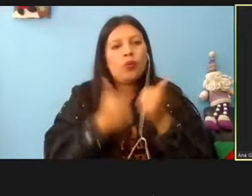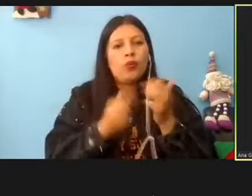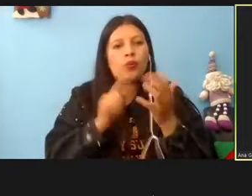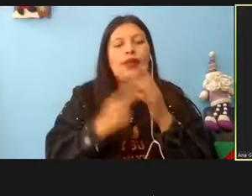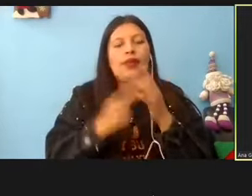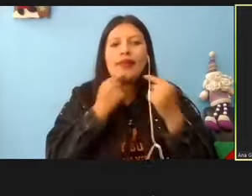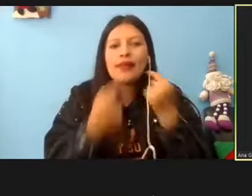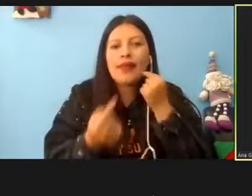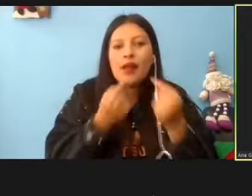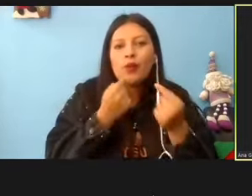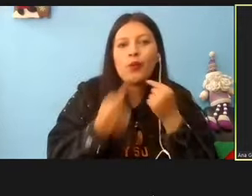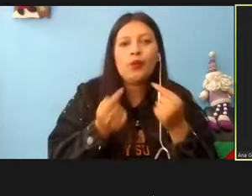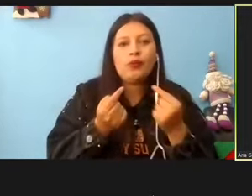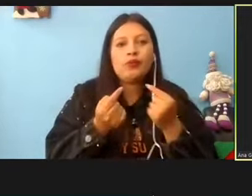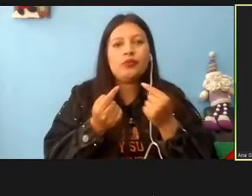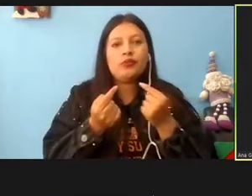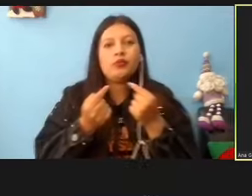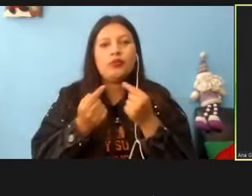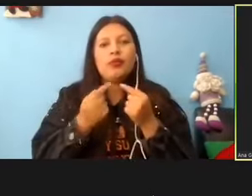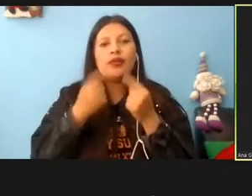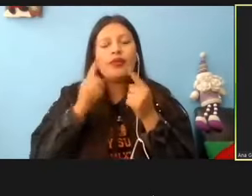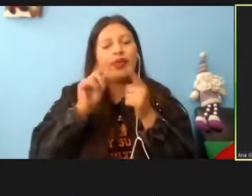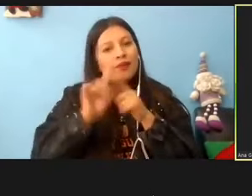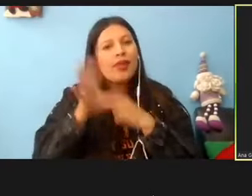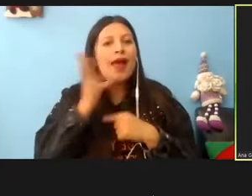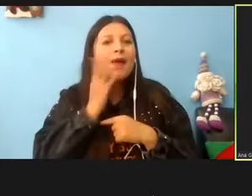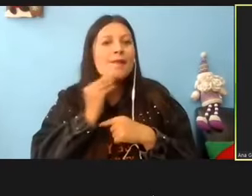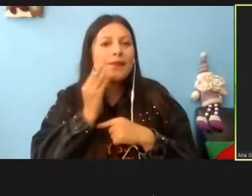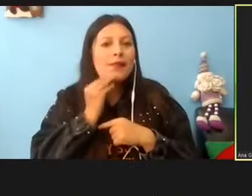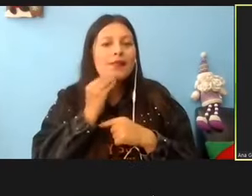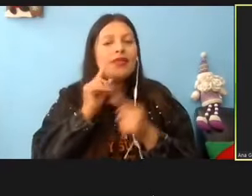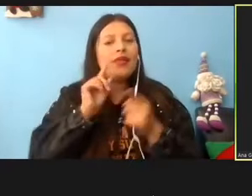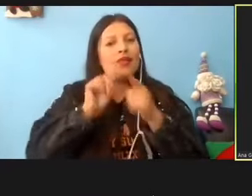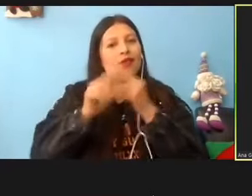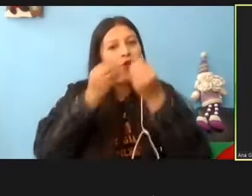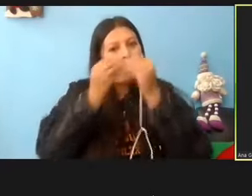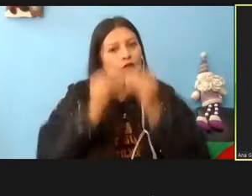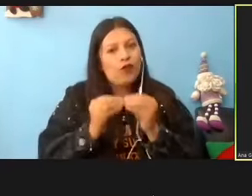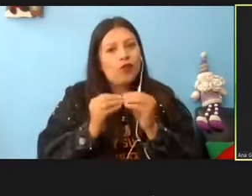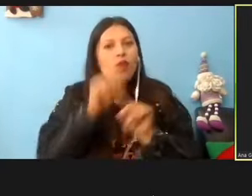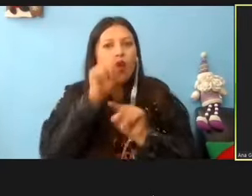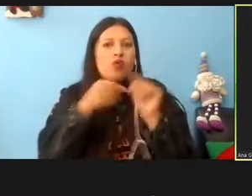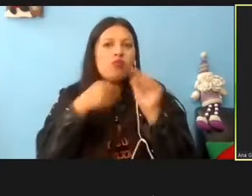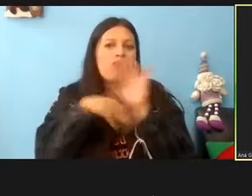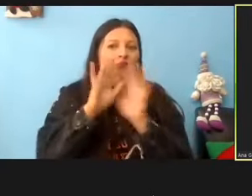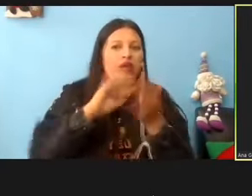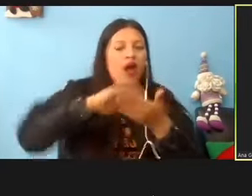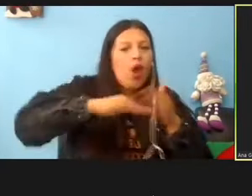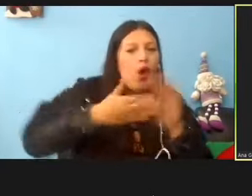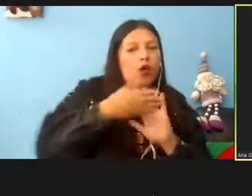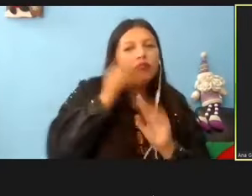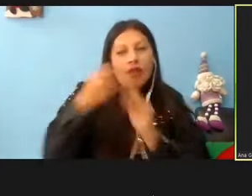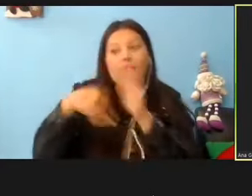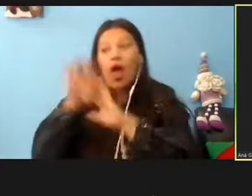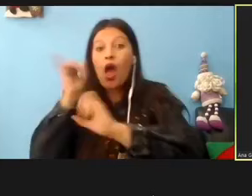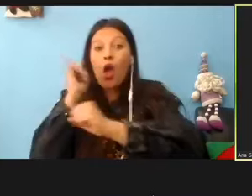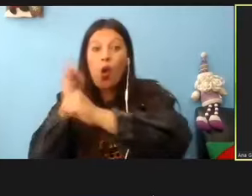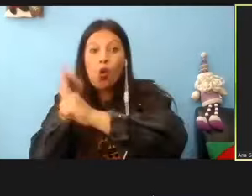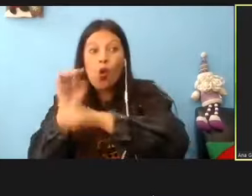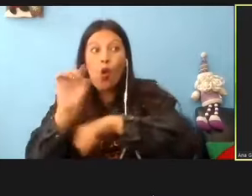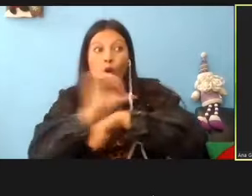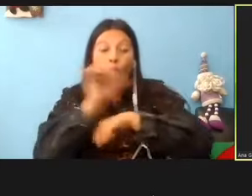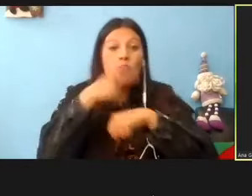diálogo entre distintas experiencias, ¿no? De distinto tipo, algunas de tipo más comunitaria, otras de tipo institucional, otras